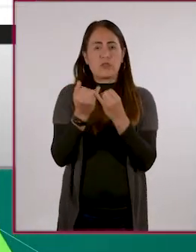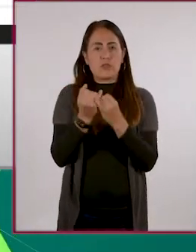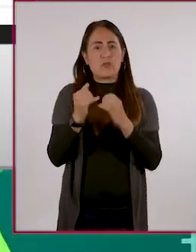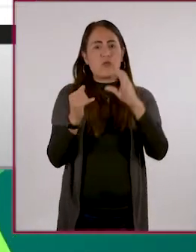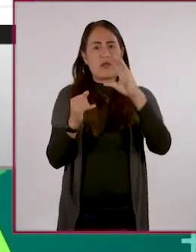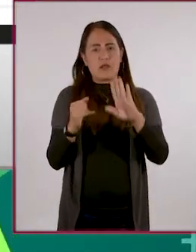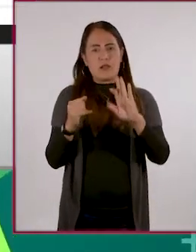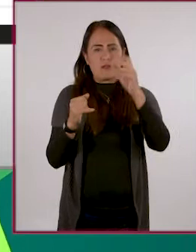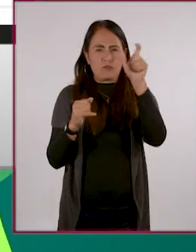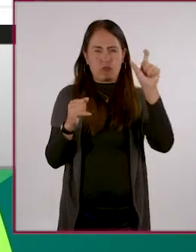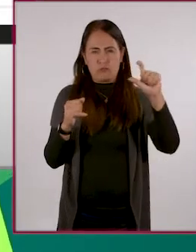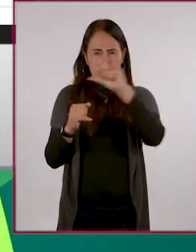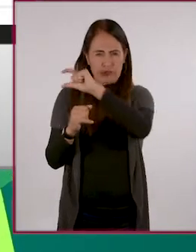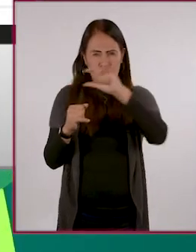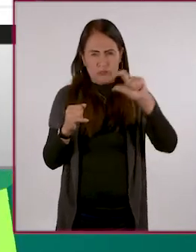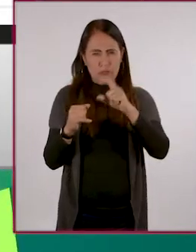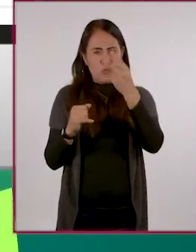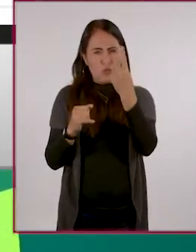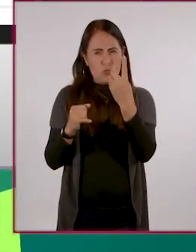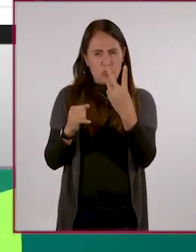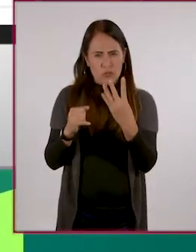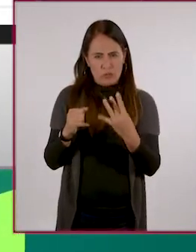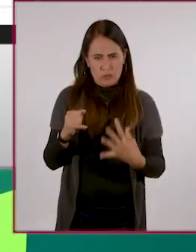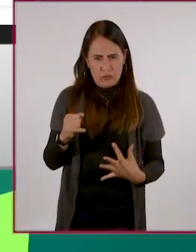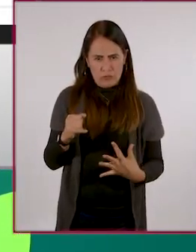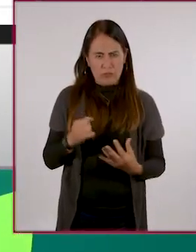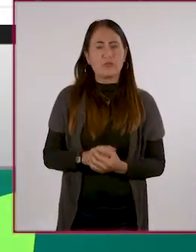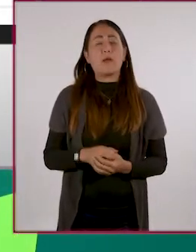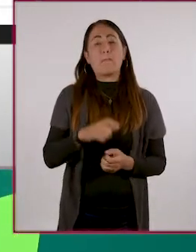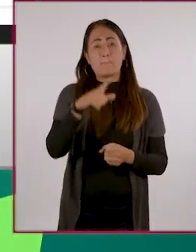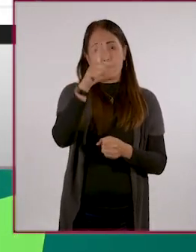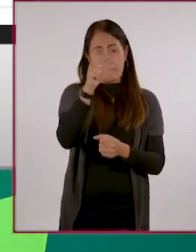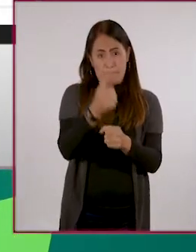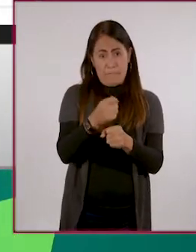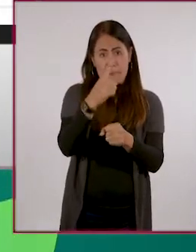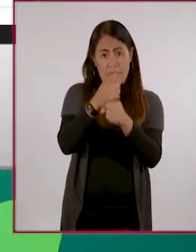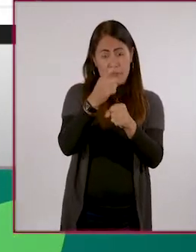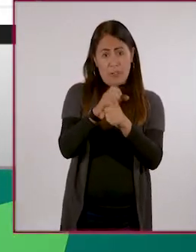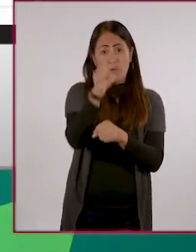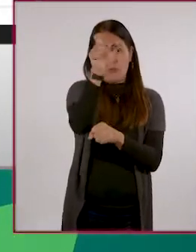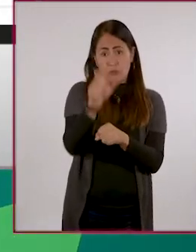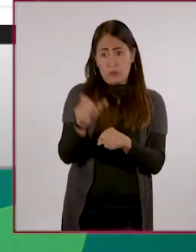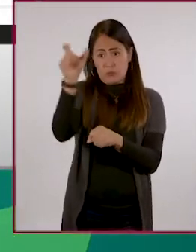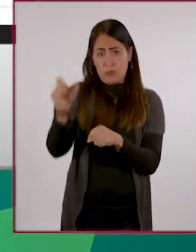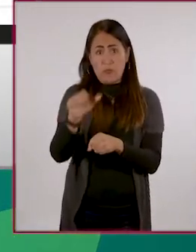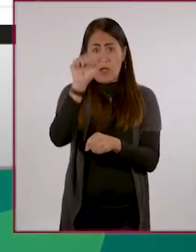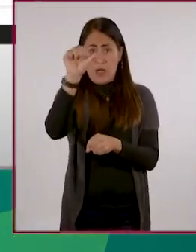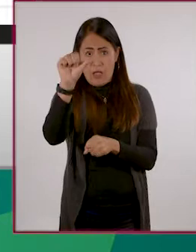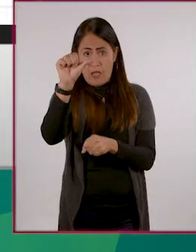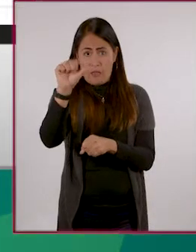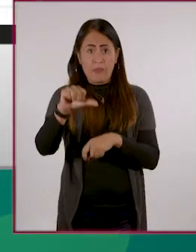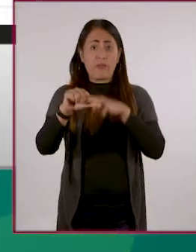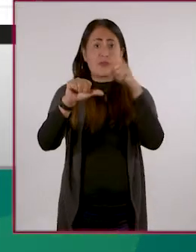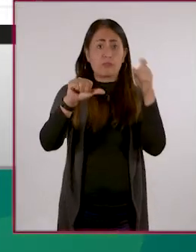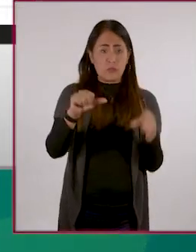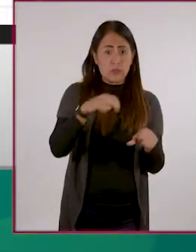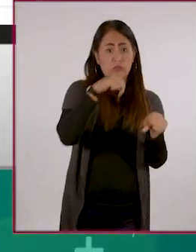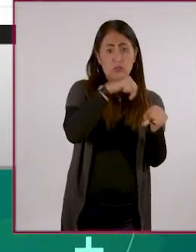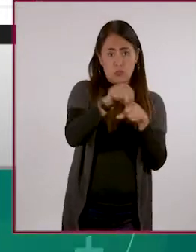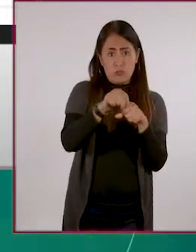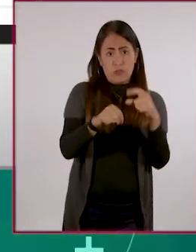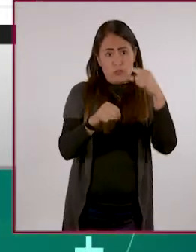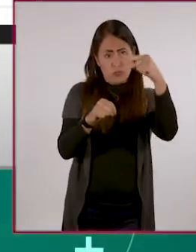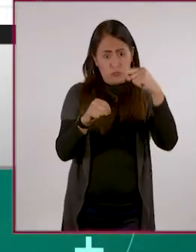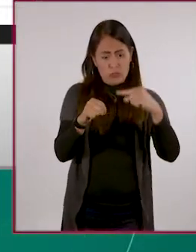las filas con números en orden consecutivo. Y siempre diremos primero la letra de la columna y después el número